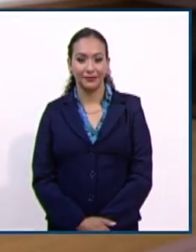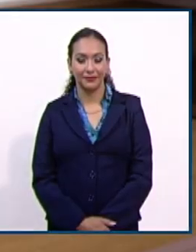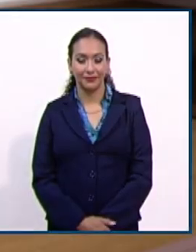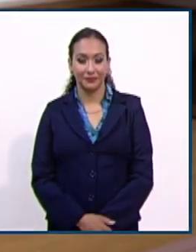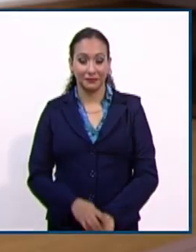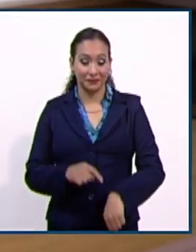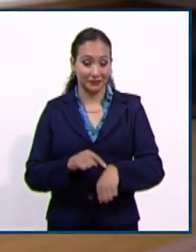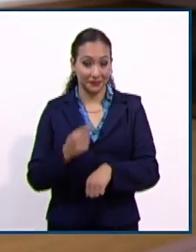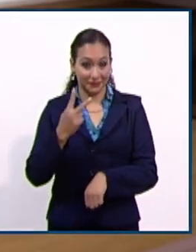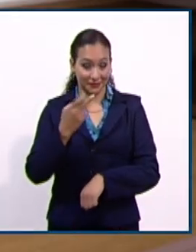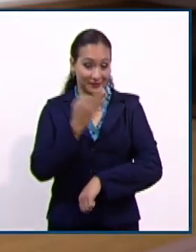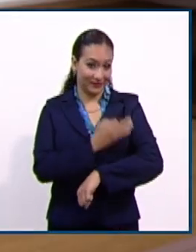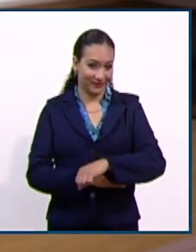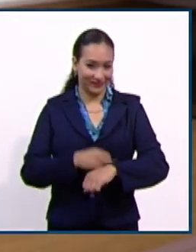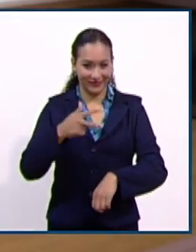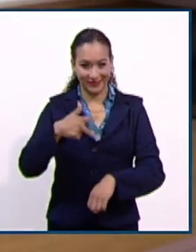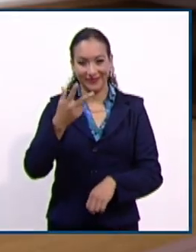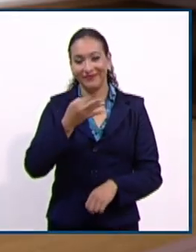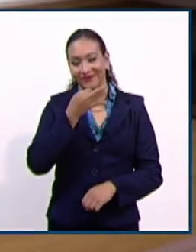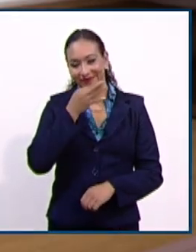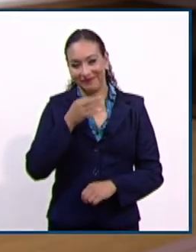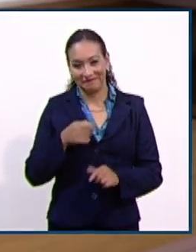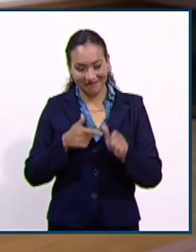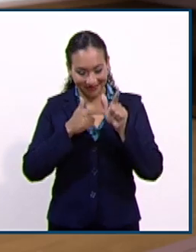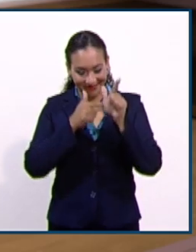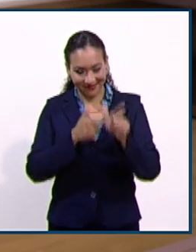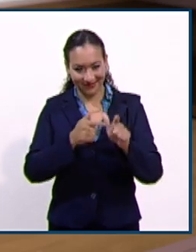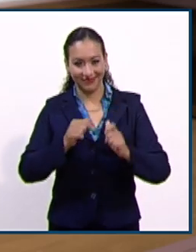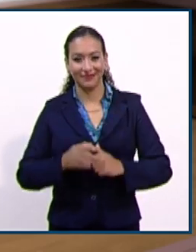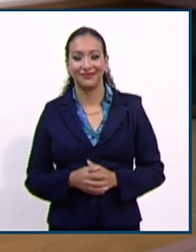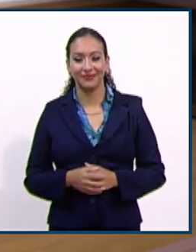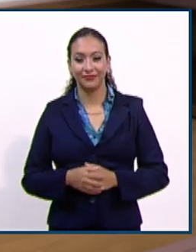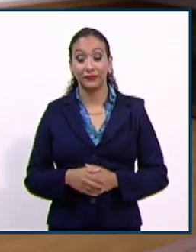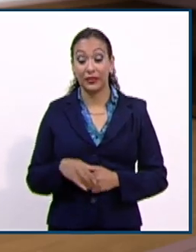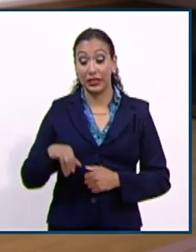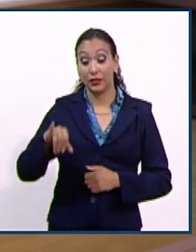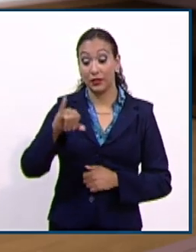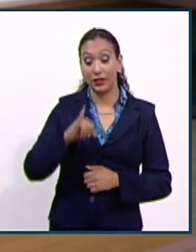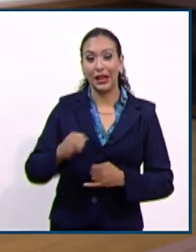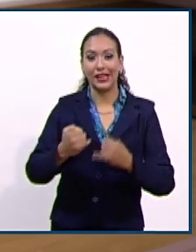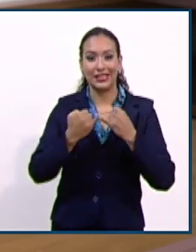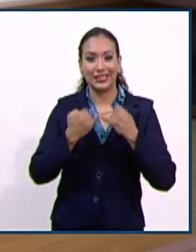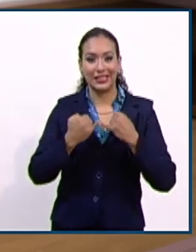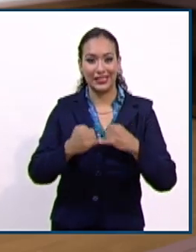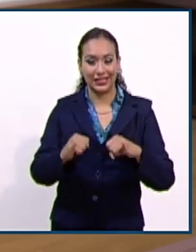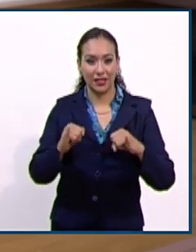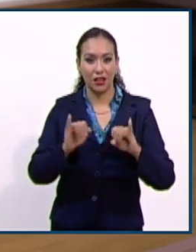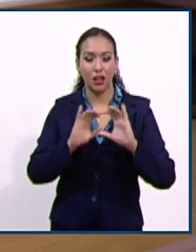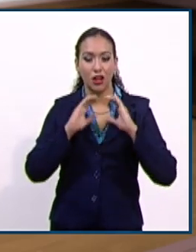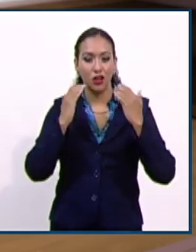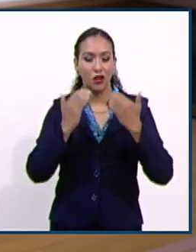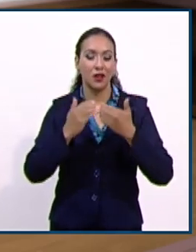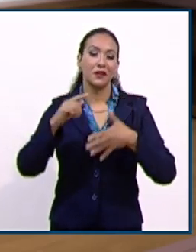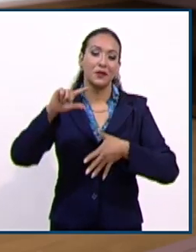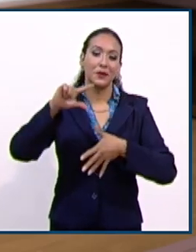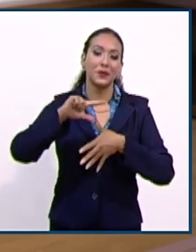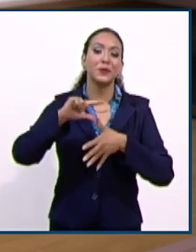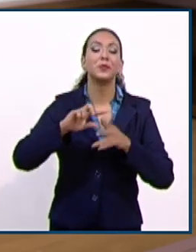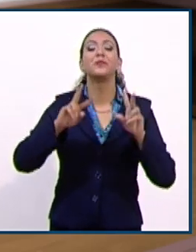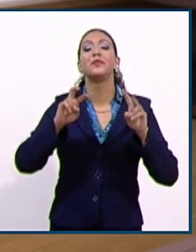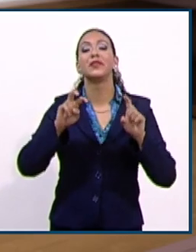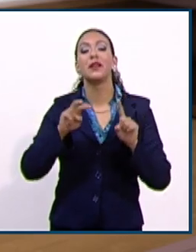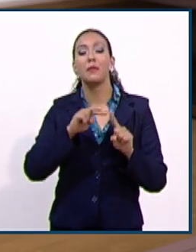Dos de la tarde con 13 minutos. Gracias por continuar con nosotros. Este jueves se inauguró el Congreso Latinoamericano sobre la aplicación de